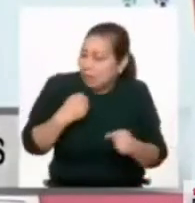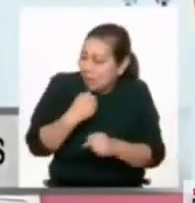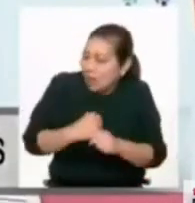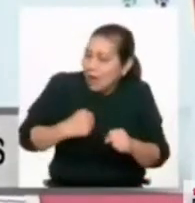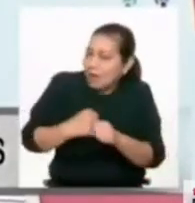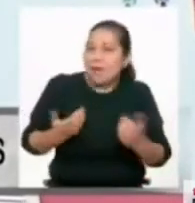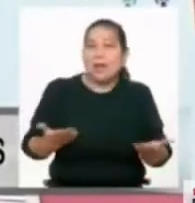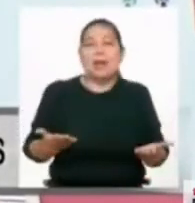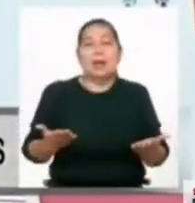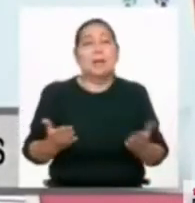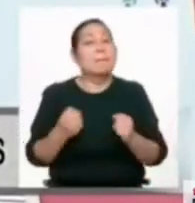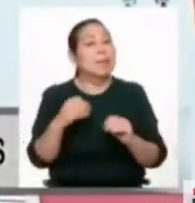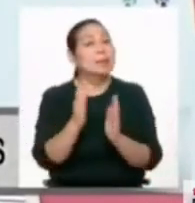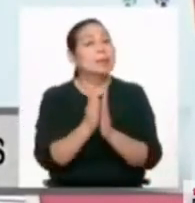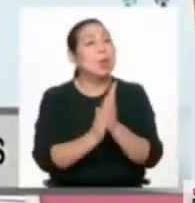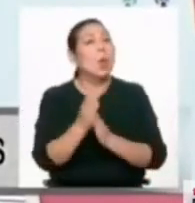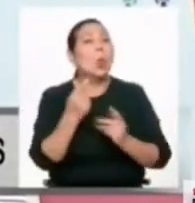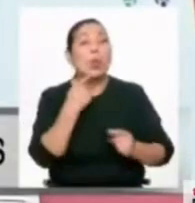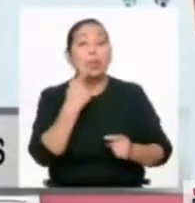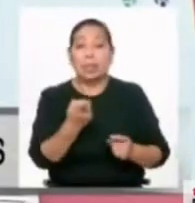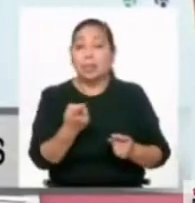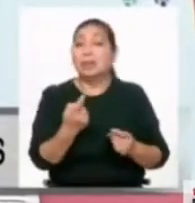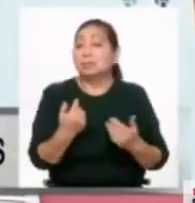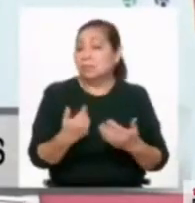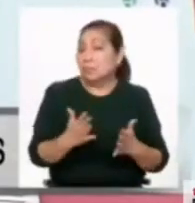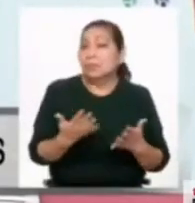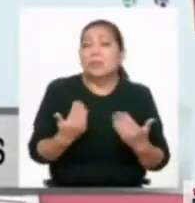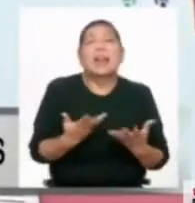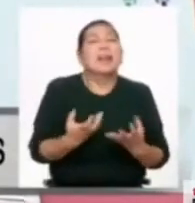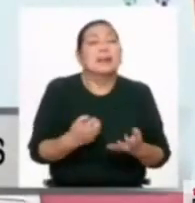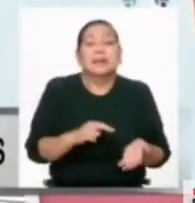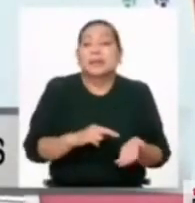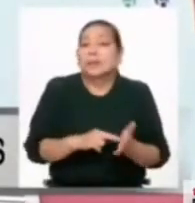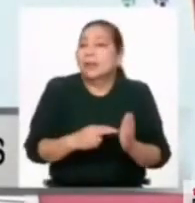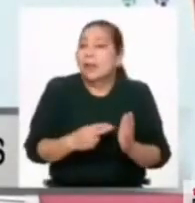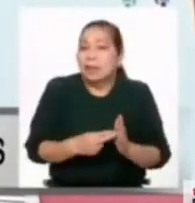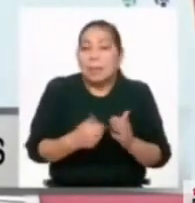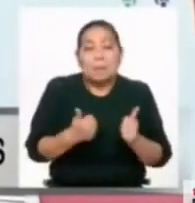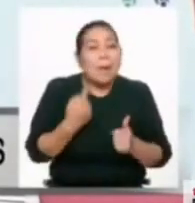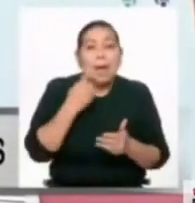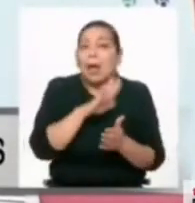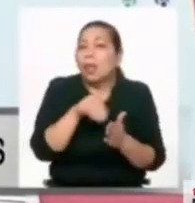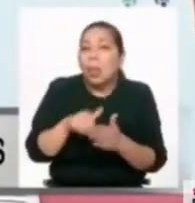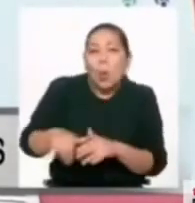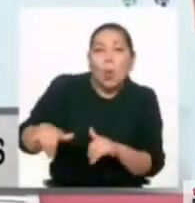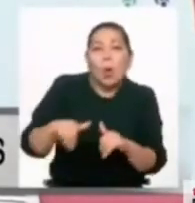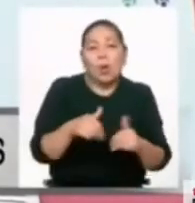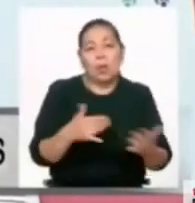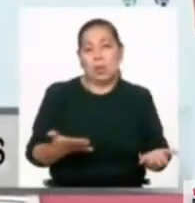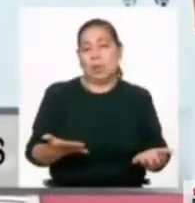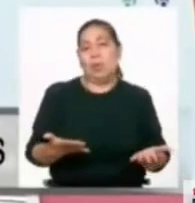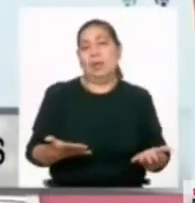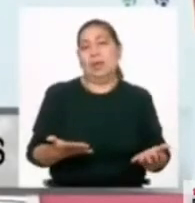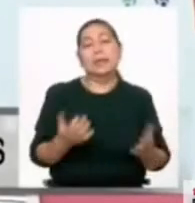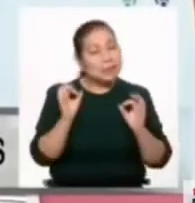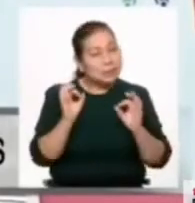trabajar, ¿no?, en beneficio. Cuando decimos del bien común, quiere decir del bien de todos. Pero nosotros